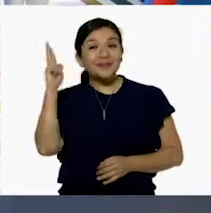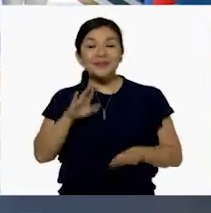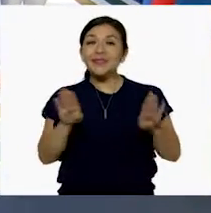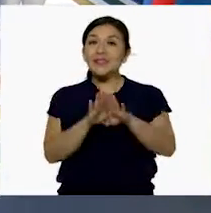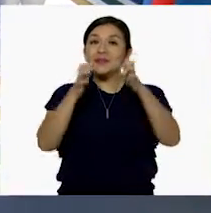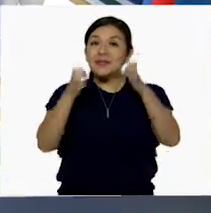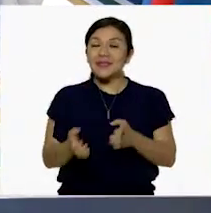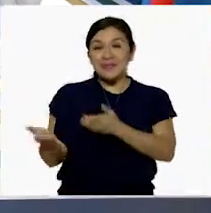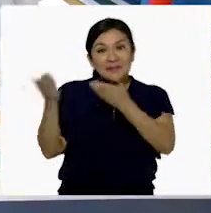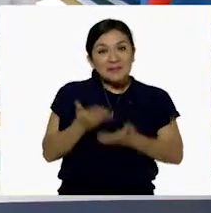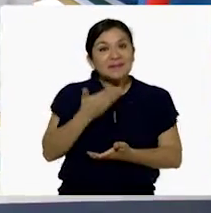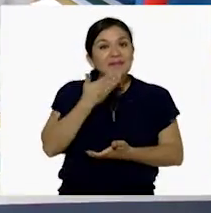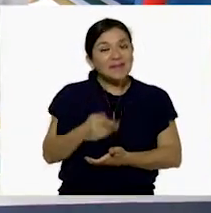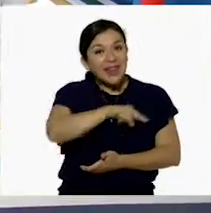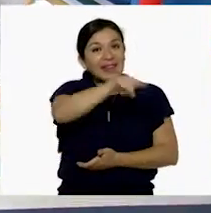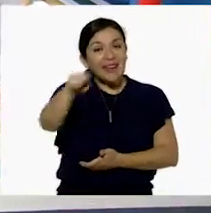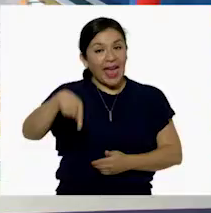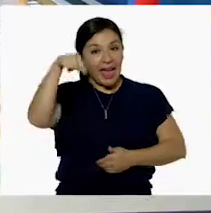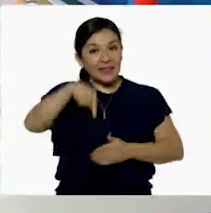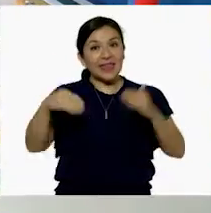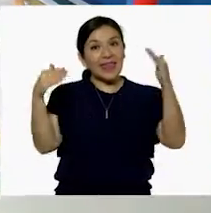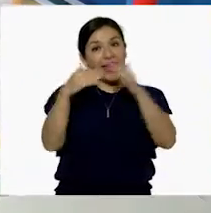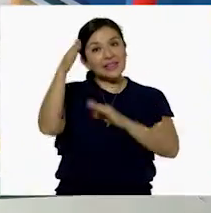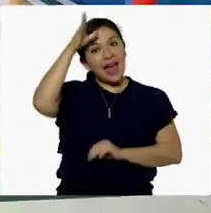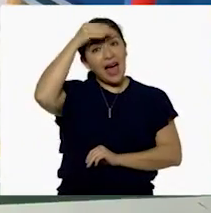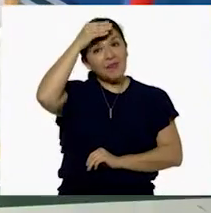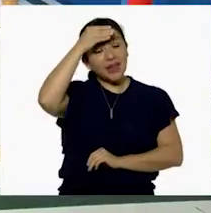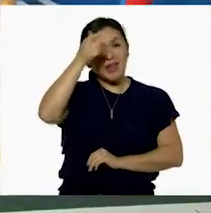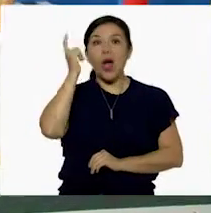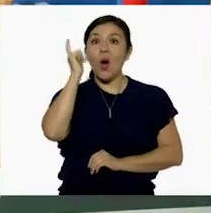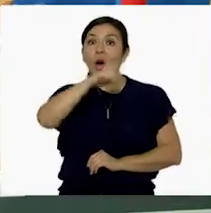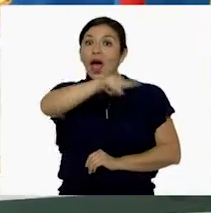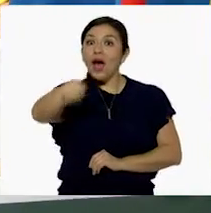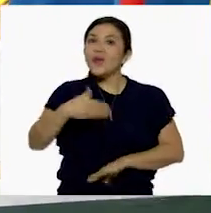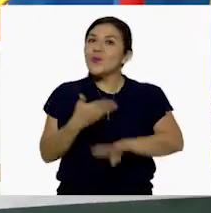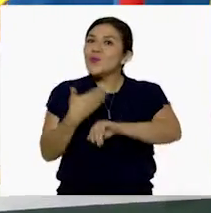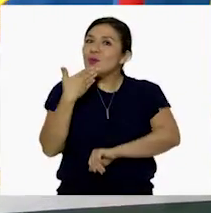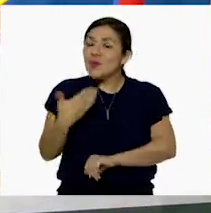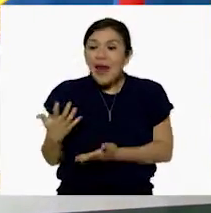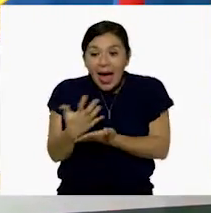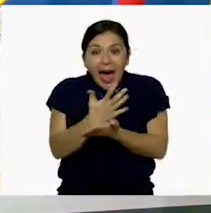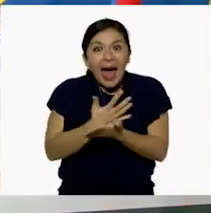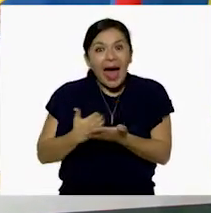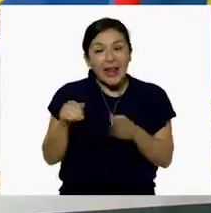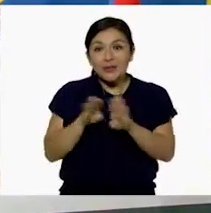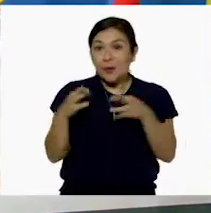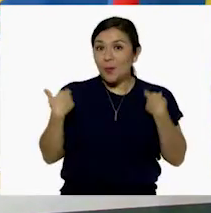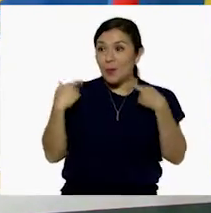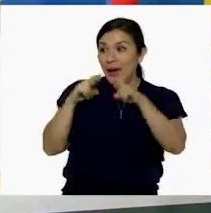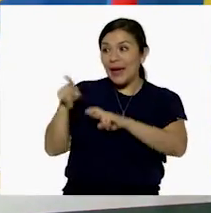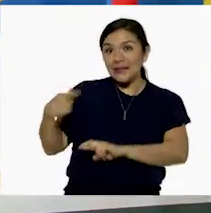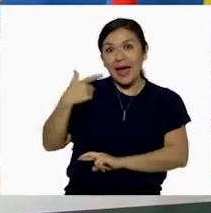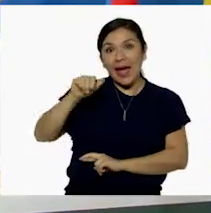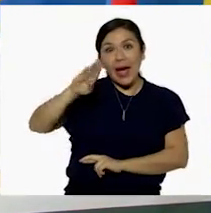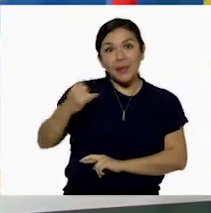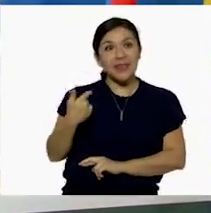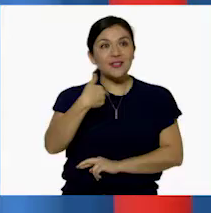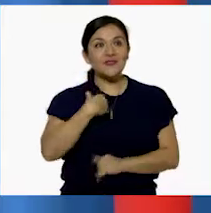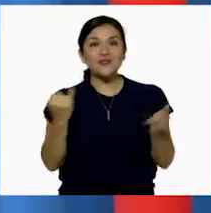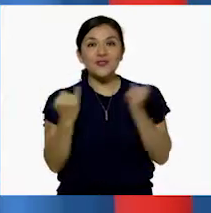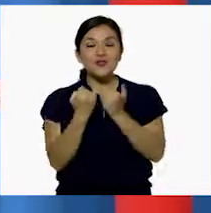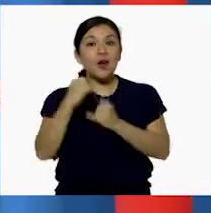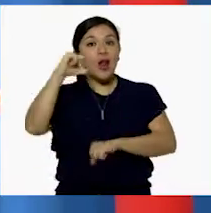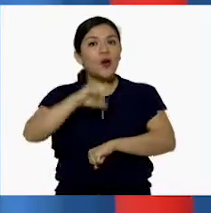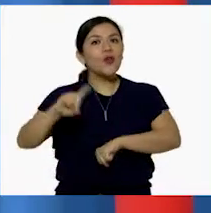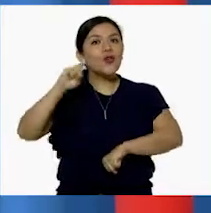¿Cómo están? Bienvenidas y bienvenidos a Aprende en Casa. Espero que estén tan entusiasmados como la maestra Gaby Rivas y yo, porque hoy